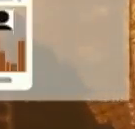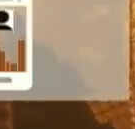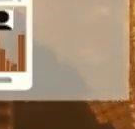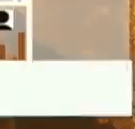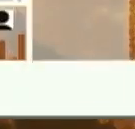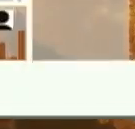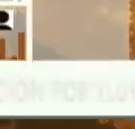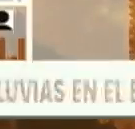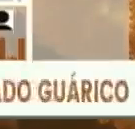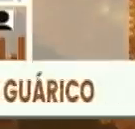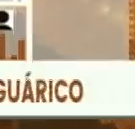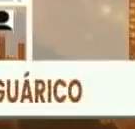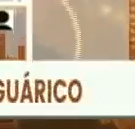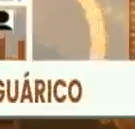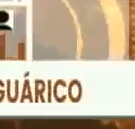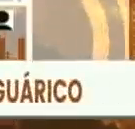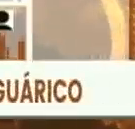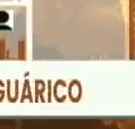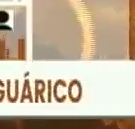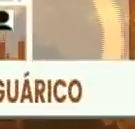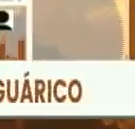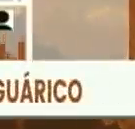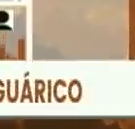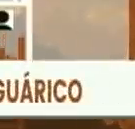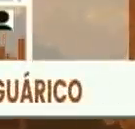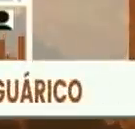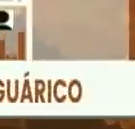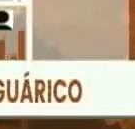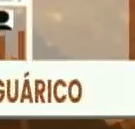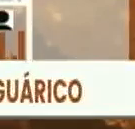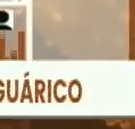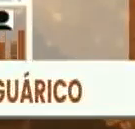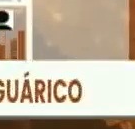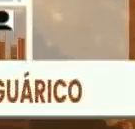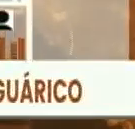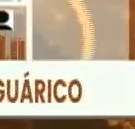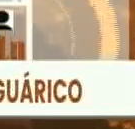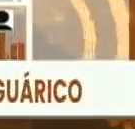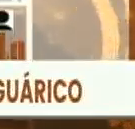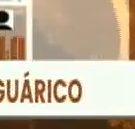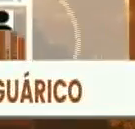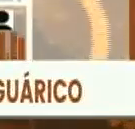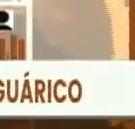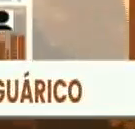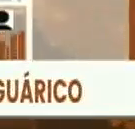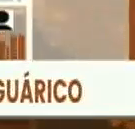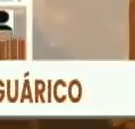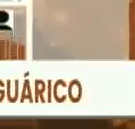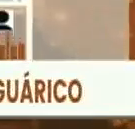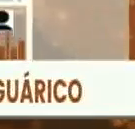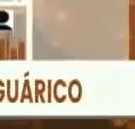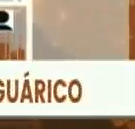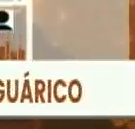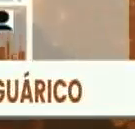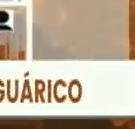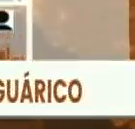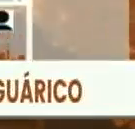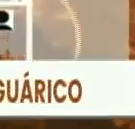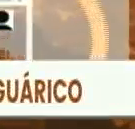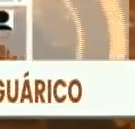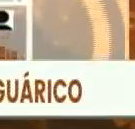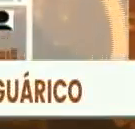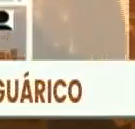el cual ha tenido complejidad de algunas contingencias en algunos municipios sino la crecida de los ríos